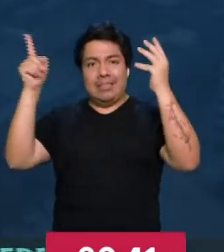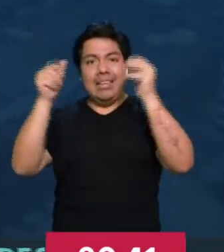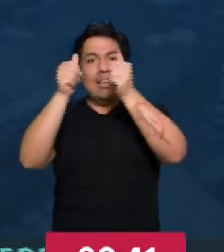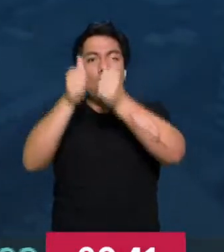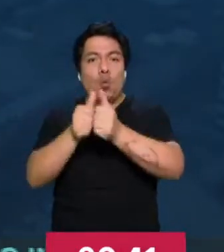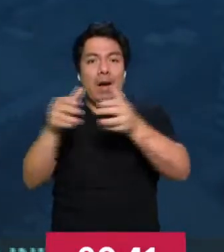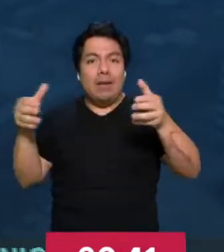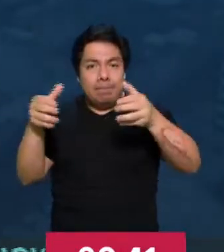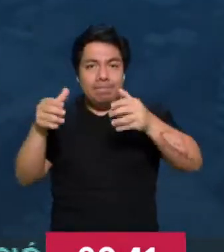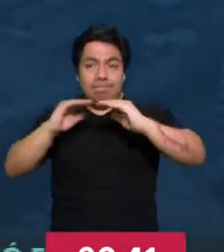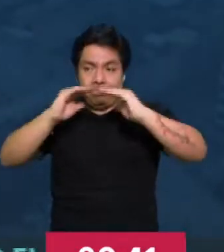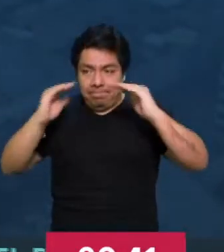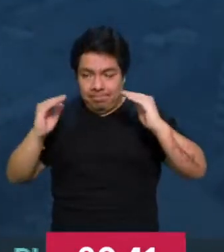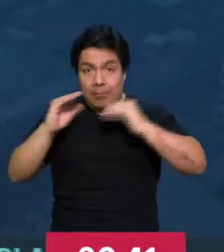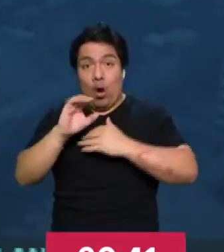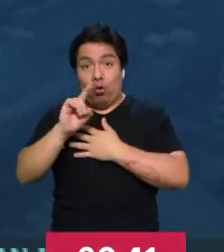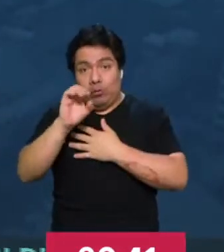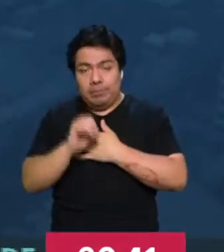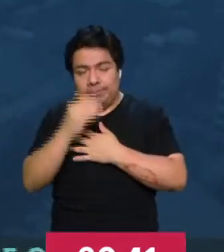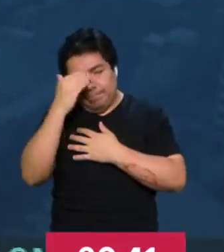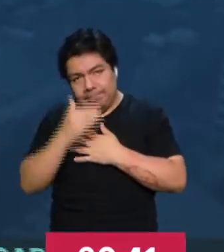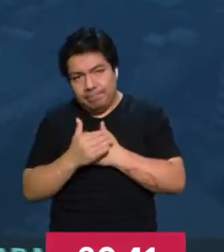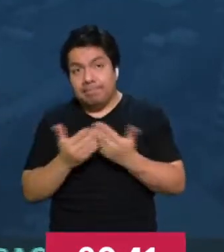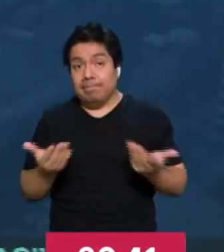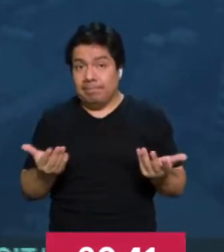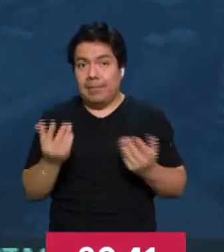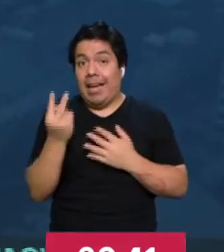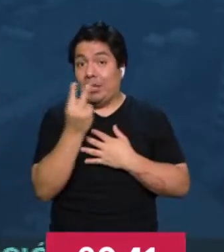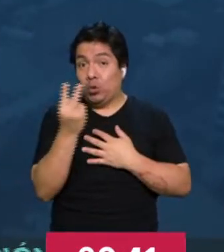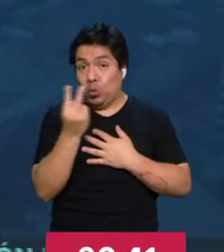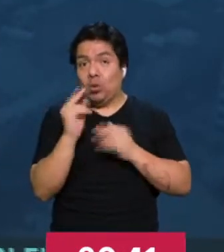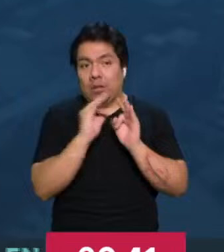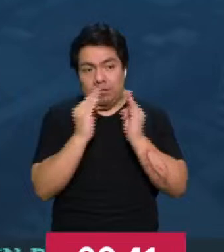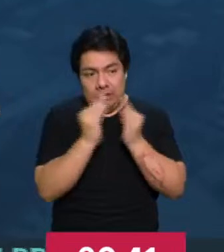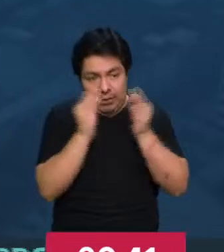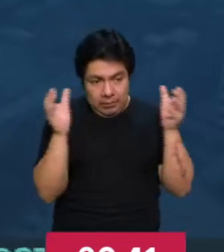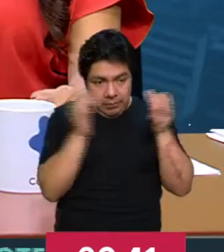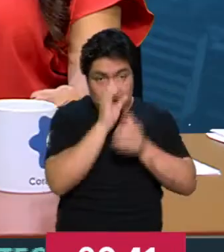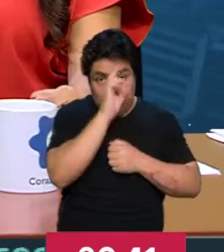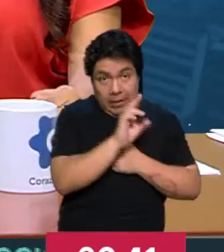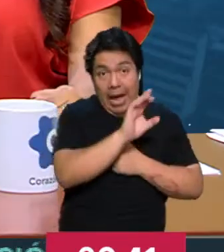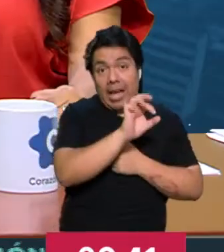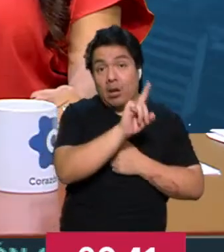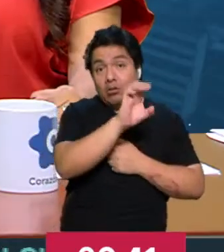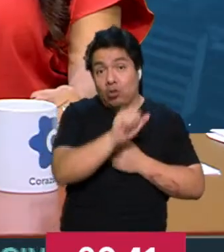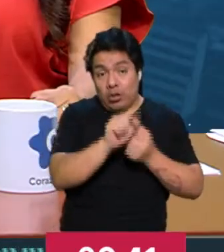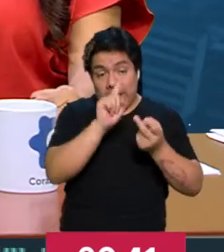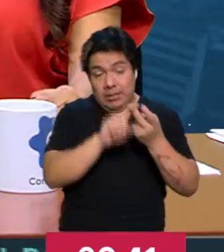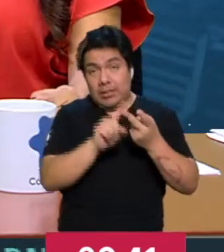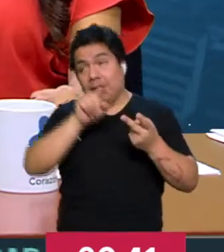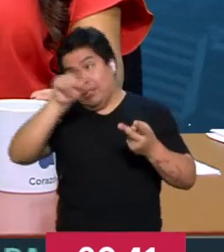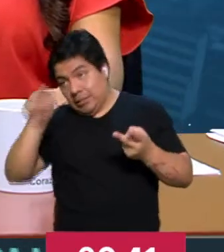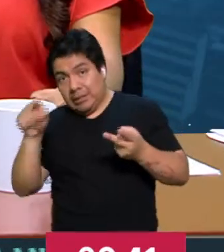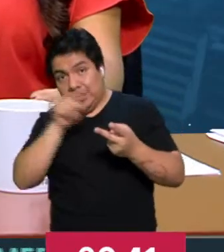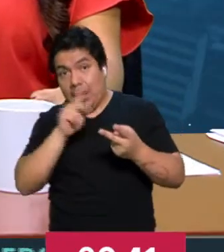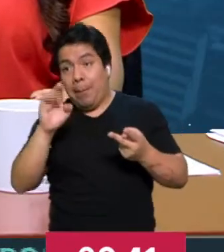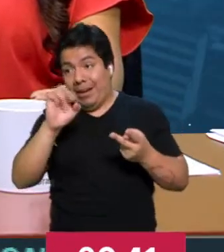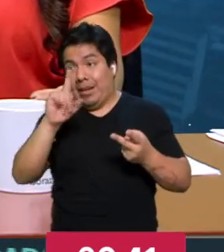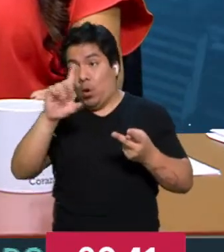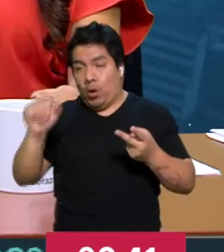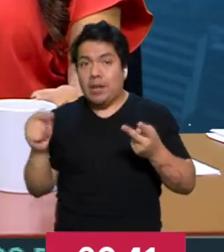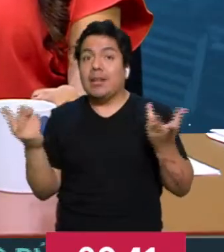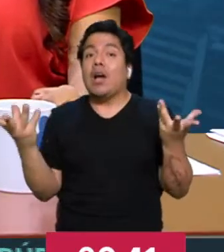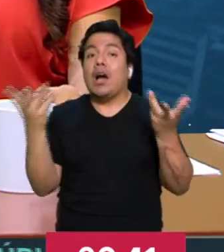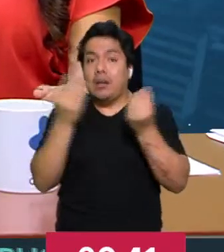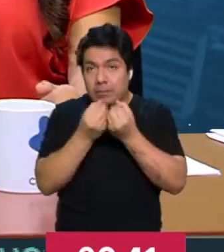la capa de la atmósfera. Entonces eso es lo que estábamos previendo. Entonces hay dos tipos de contingencias, por aerosoles y por partículas, y las dos de alguna manera están